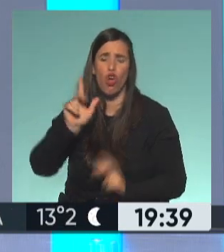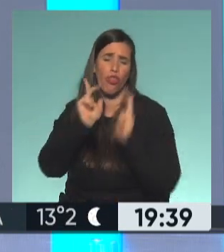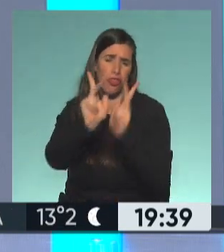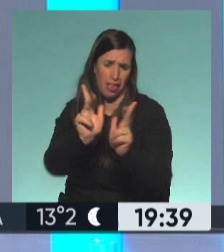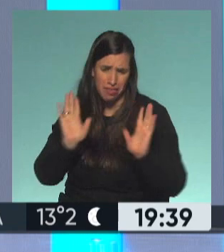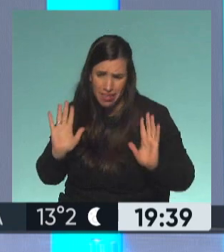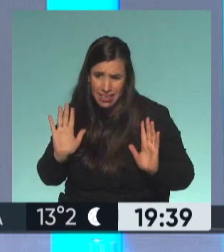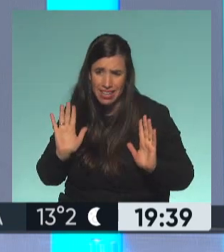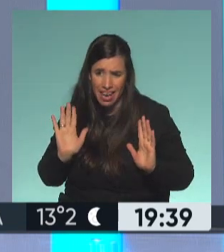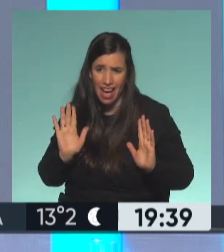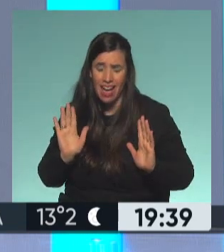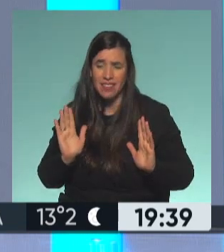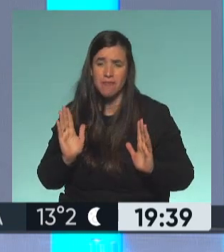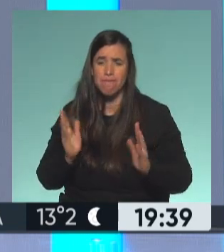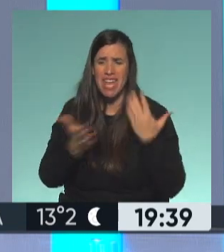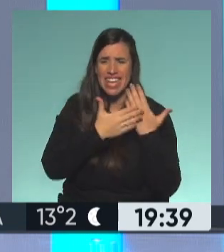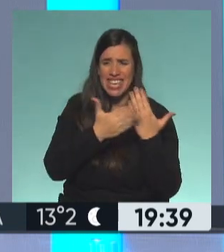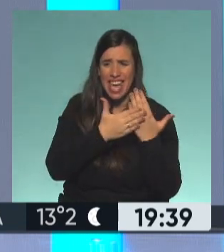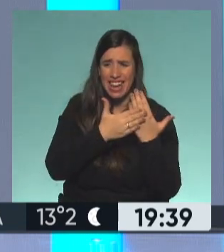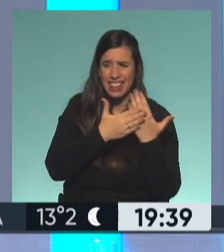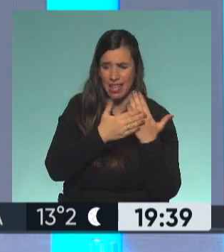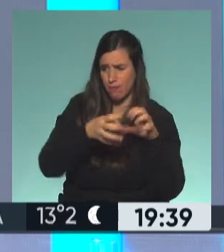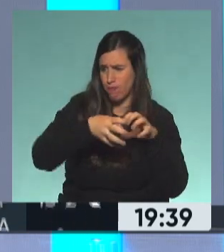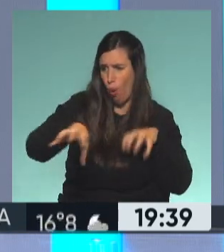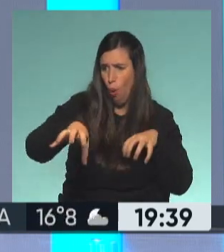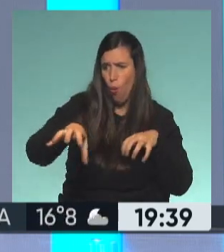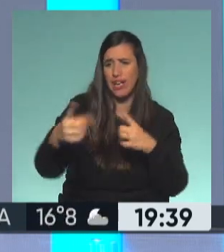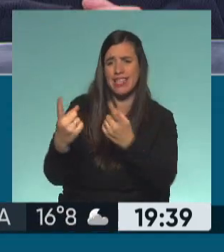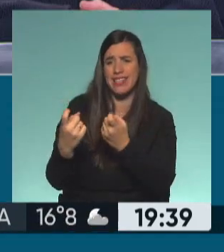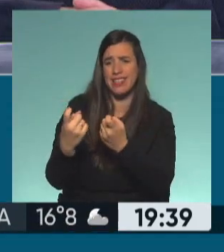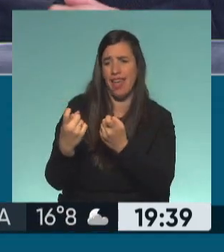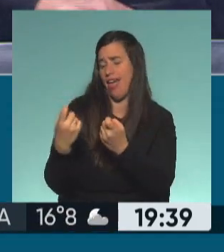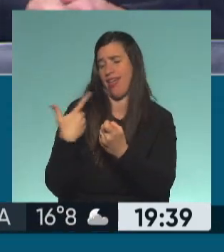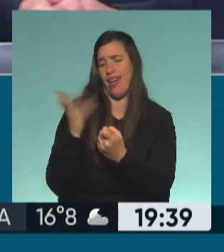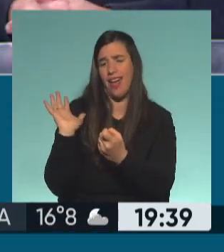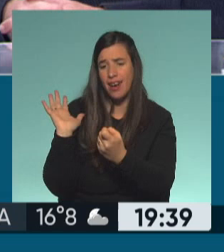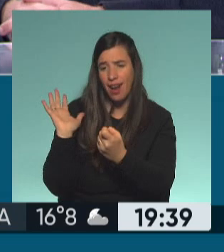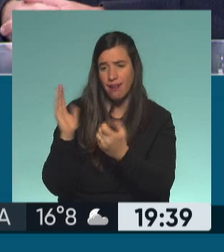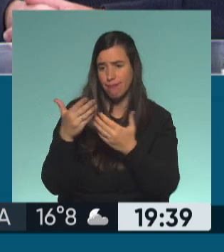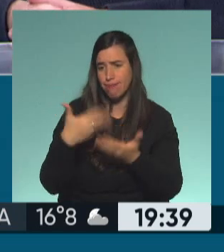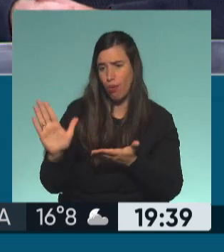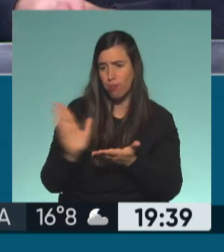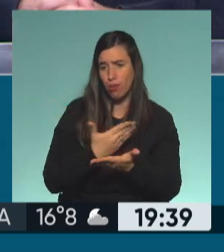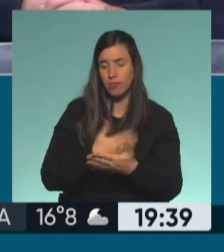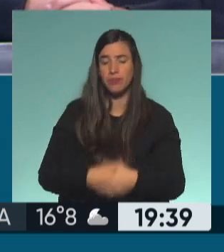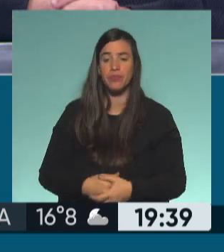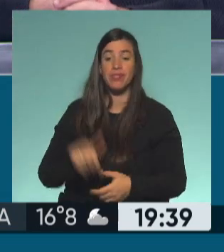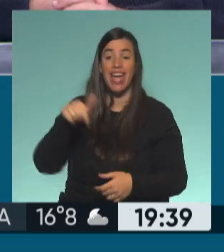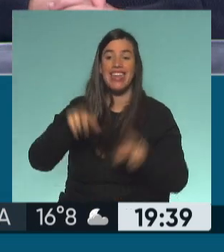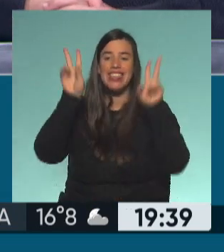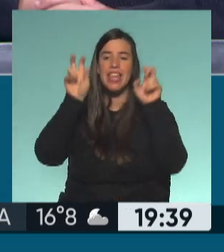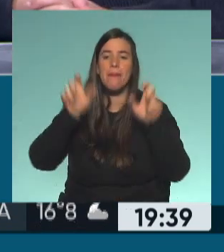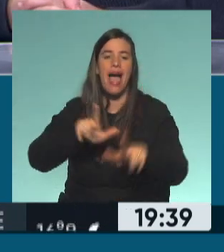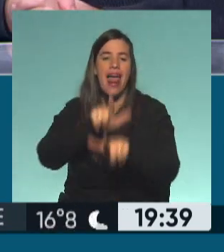izquierda de las necesidades de las grandes Claro, mayorías. hay un tema ahí que es el tema del lenguaje. ¿Cómo cambiar el